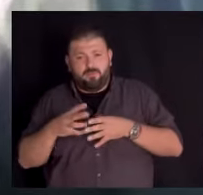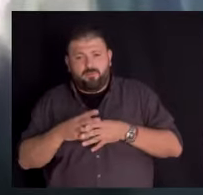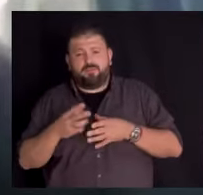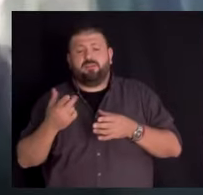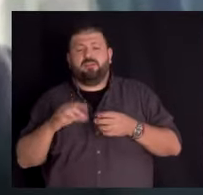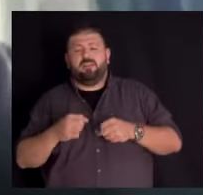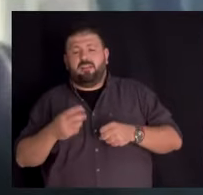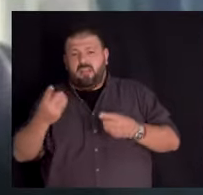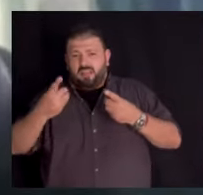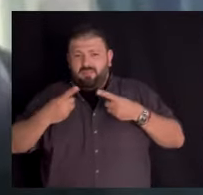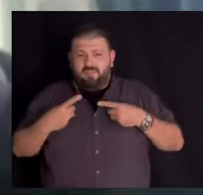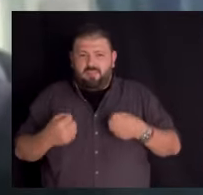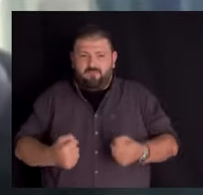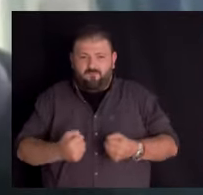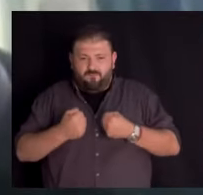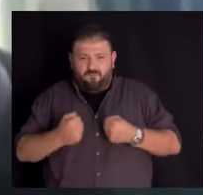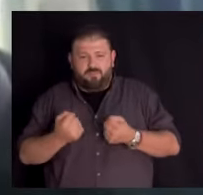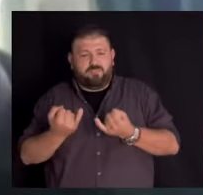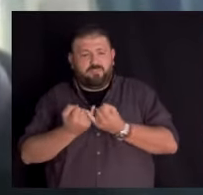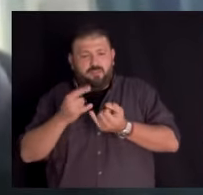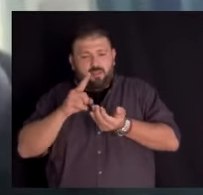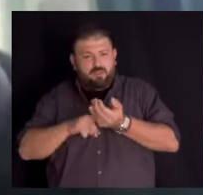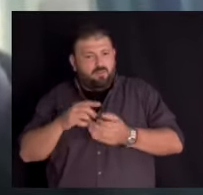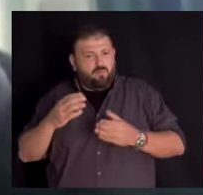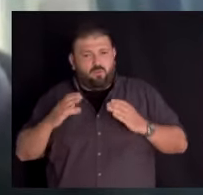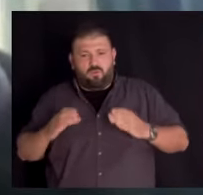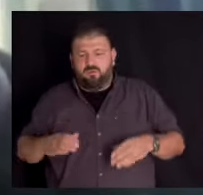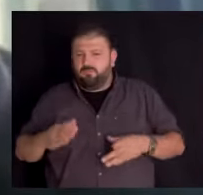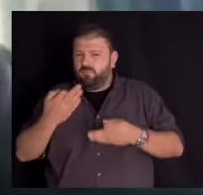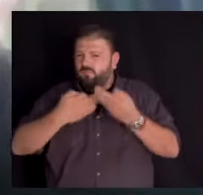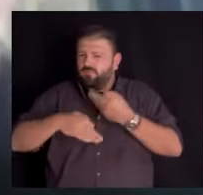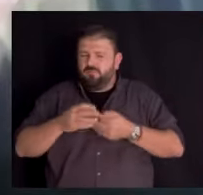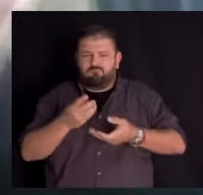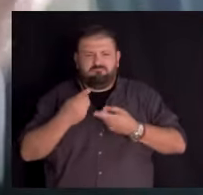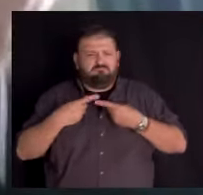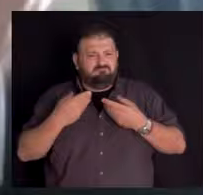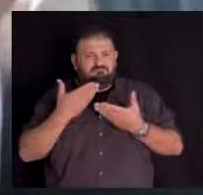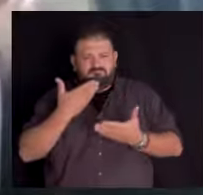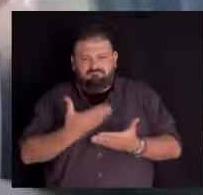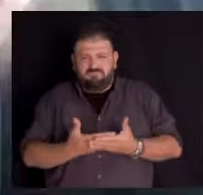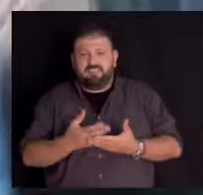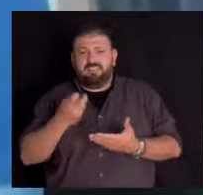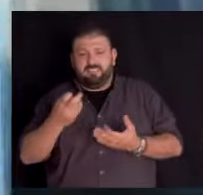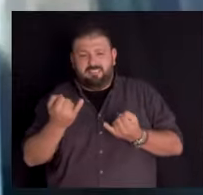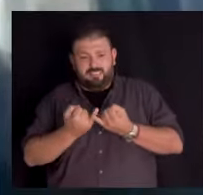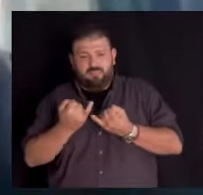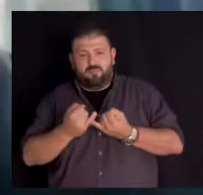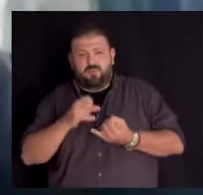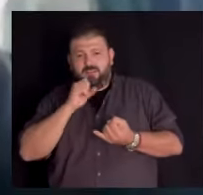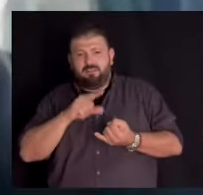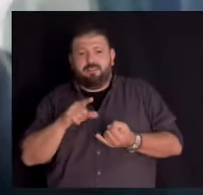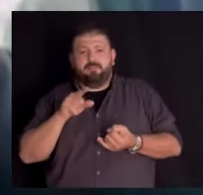a fortalecer también el sistema nervioso, el sistema inmunológico, también lo trae lo que es